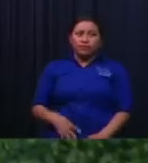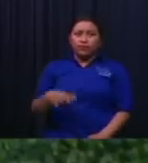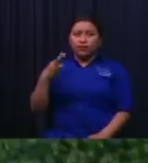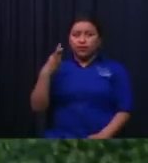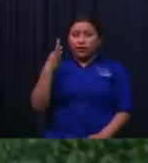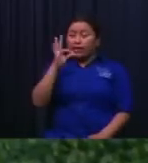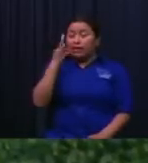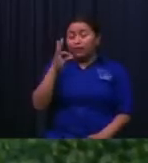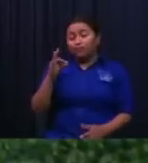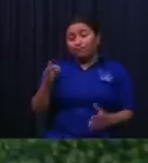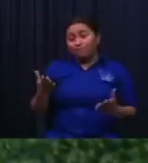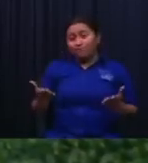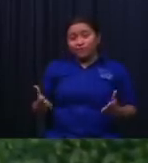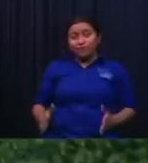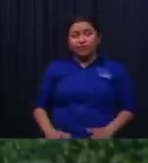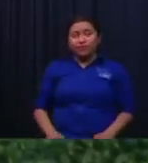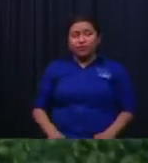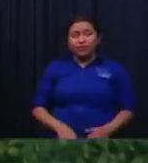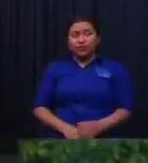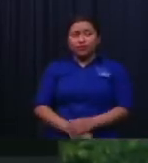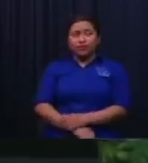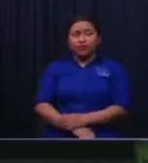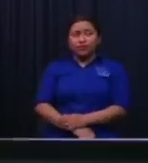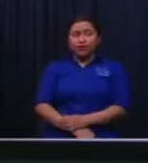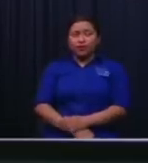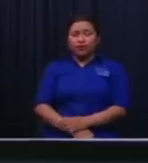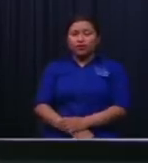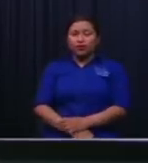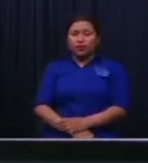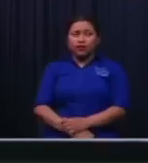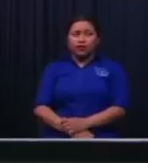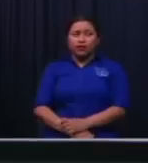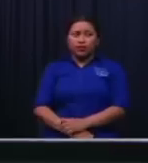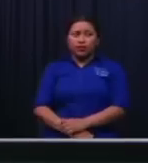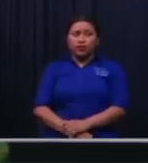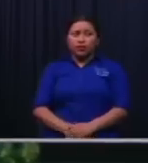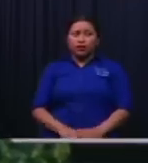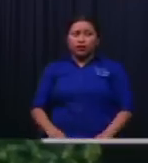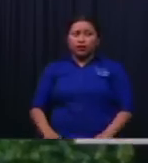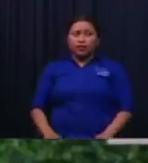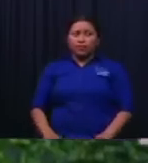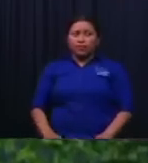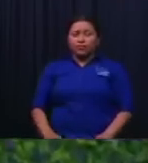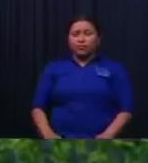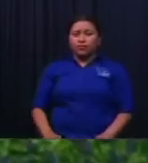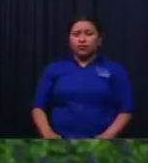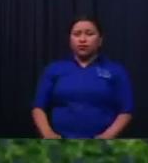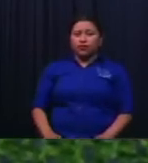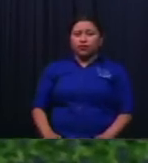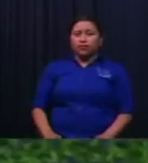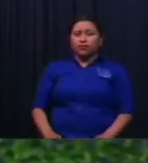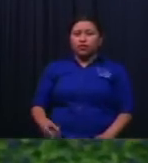Mire, hermano, a veces yo me he querido poner ese tacuche de decir, yo voy a atender la casa.